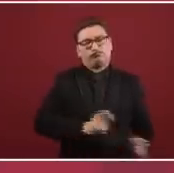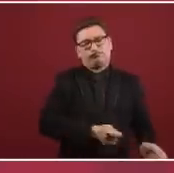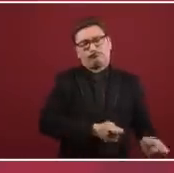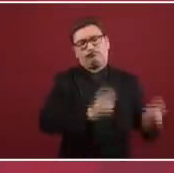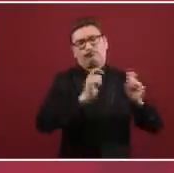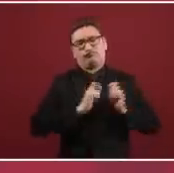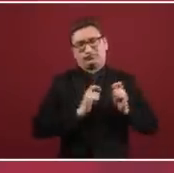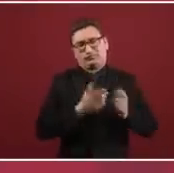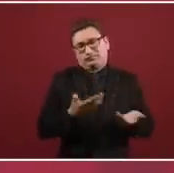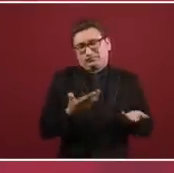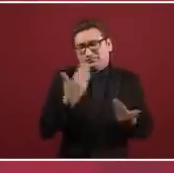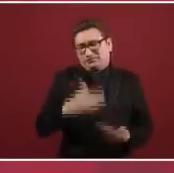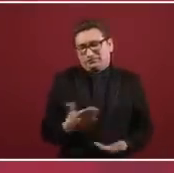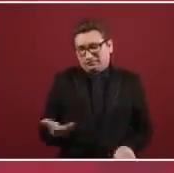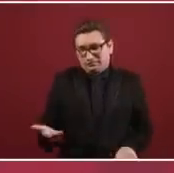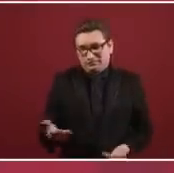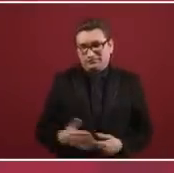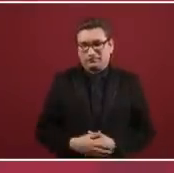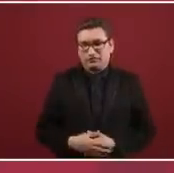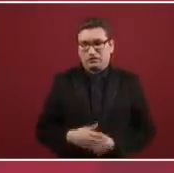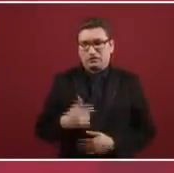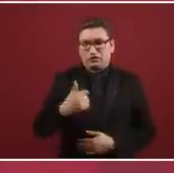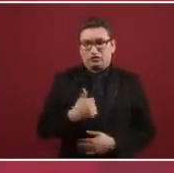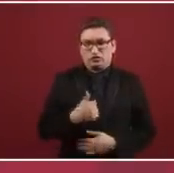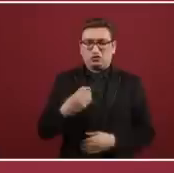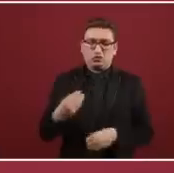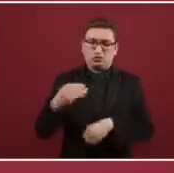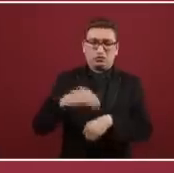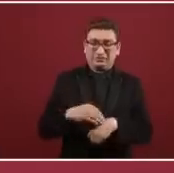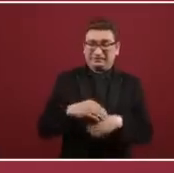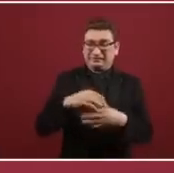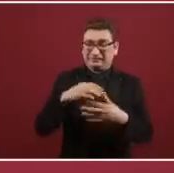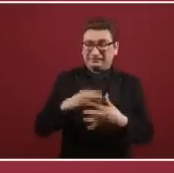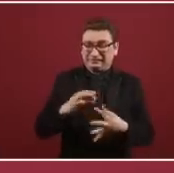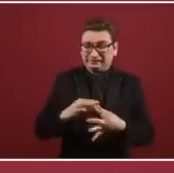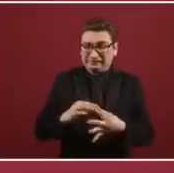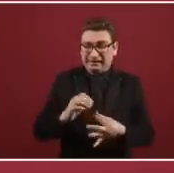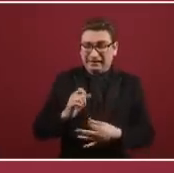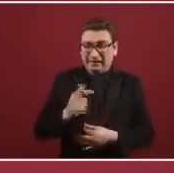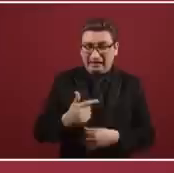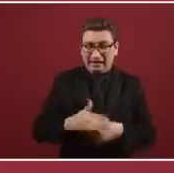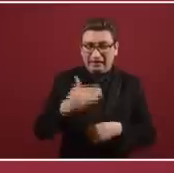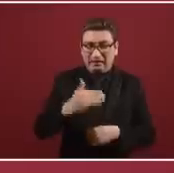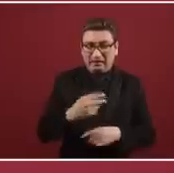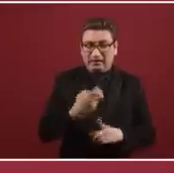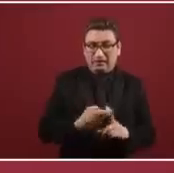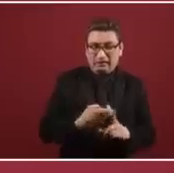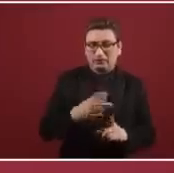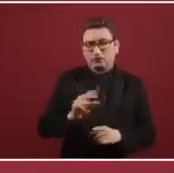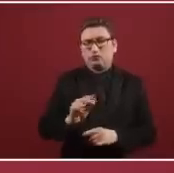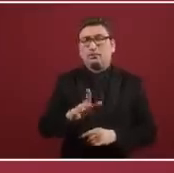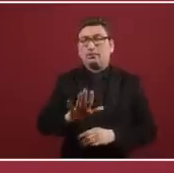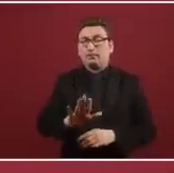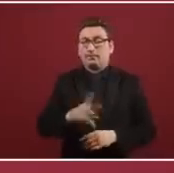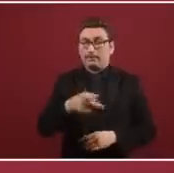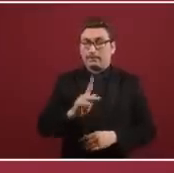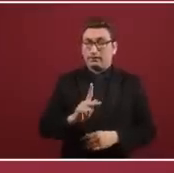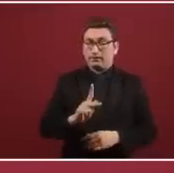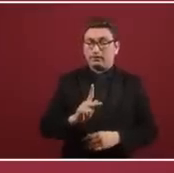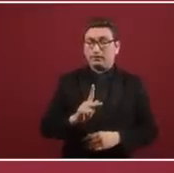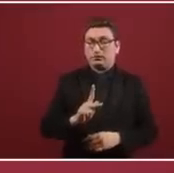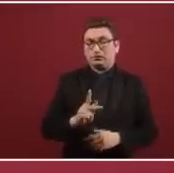No quiero agregar un adjetivo, pero es algo